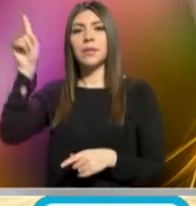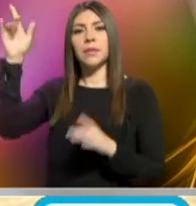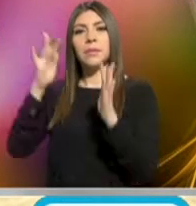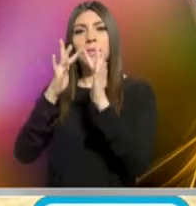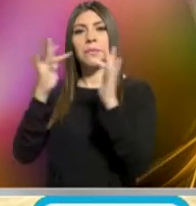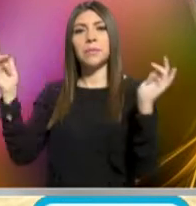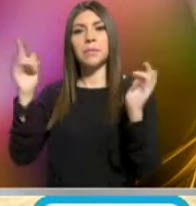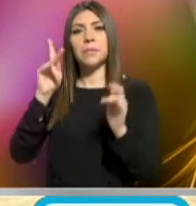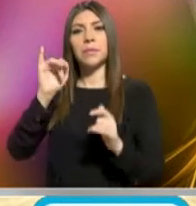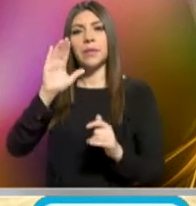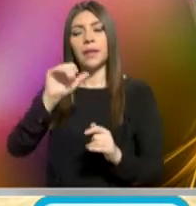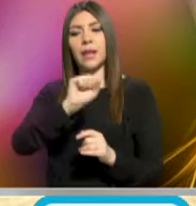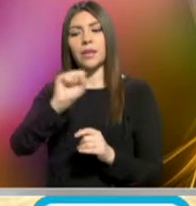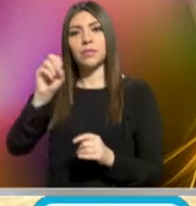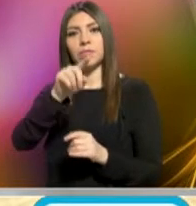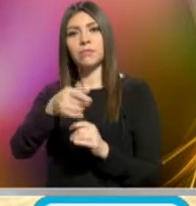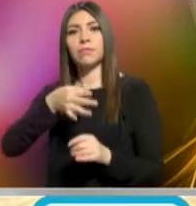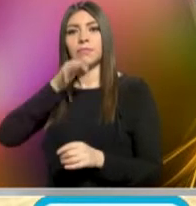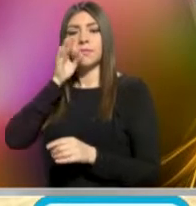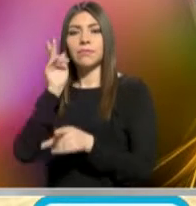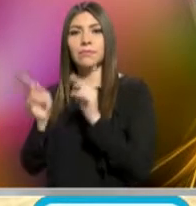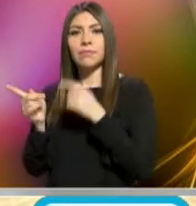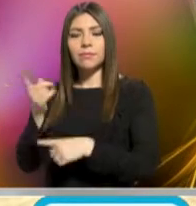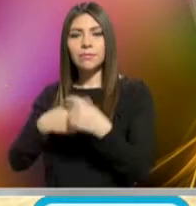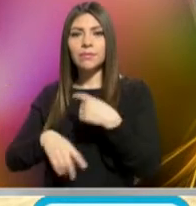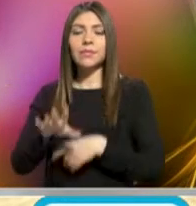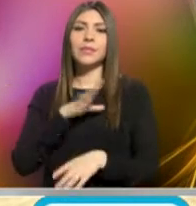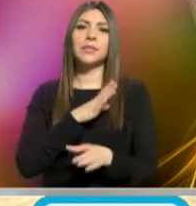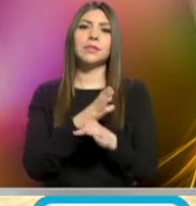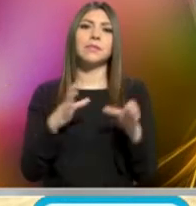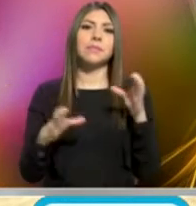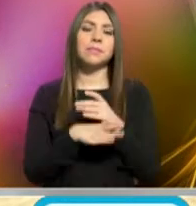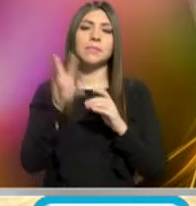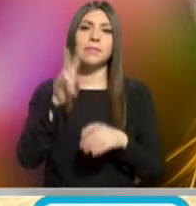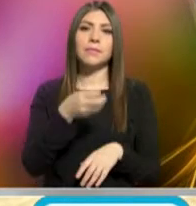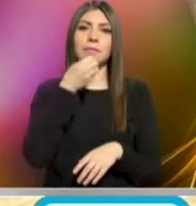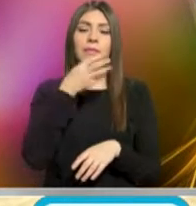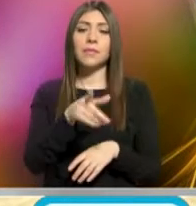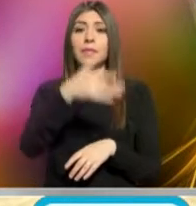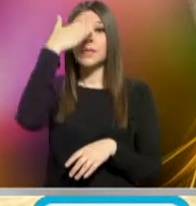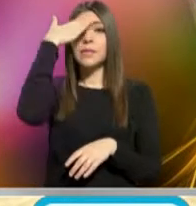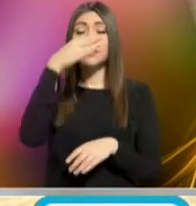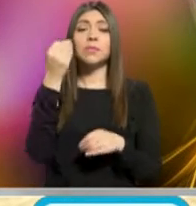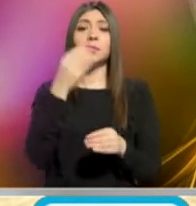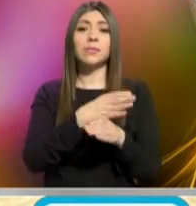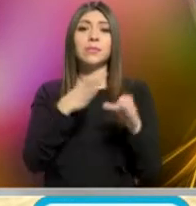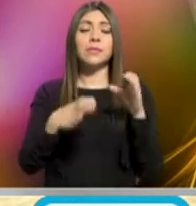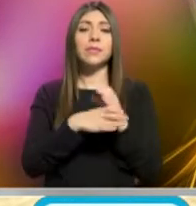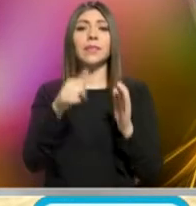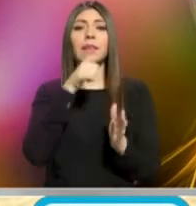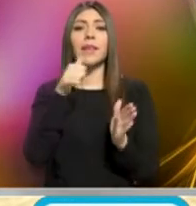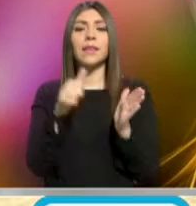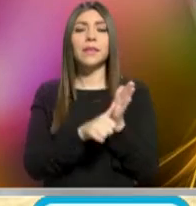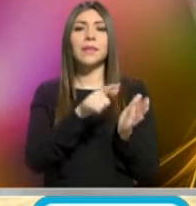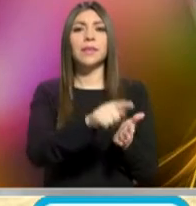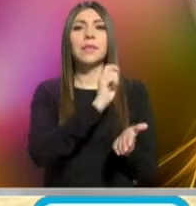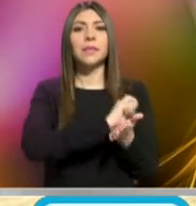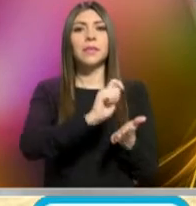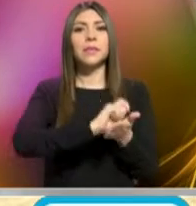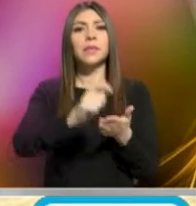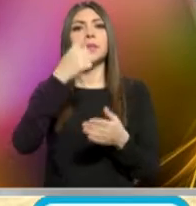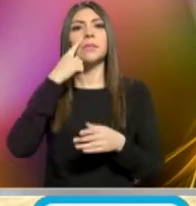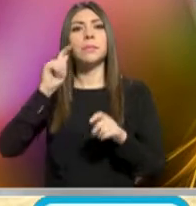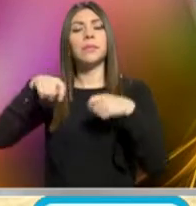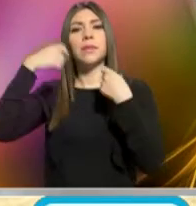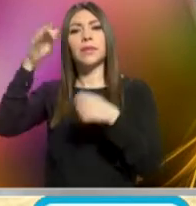París, que se me Mira hace nada muy más, interesante. ¿no? Tenía cosas que eran extraordinarias. Se sabe mucho acerca de las cartas que escribía a